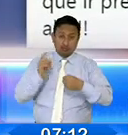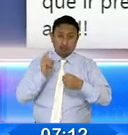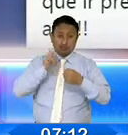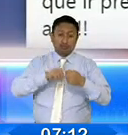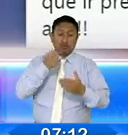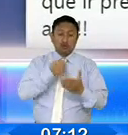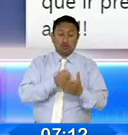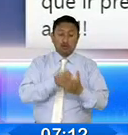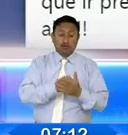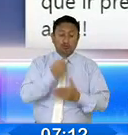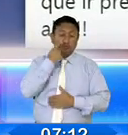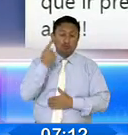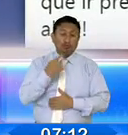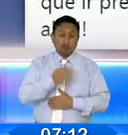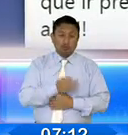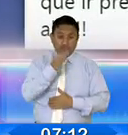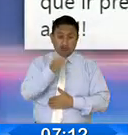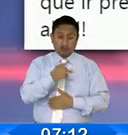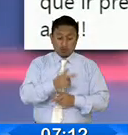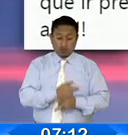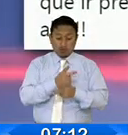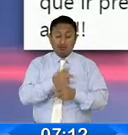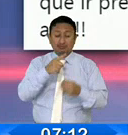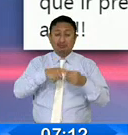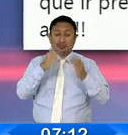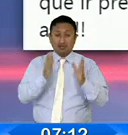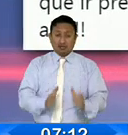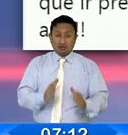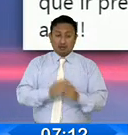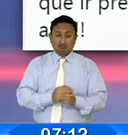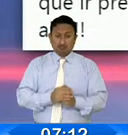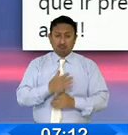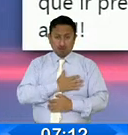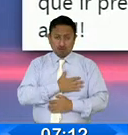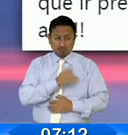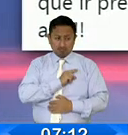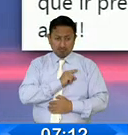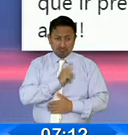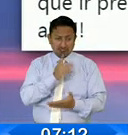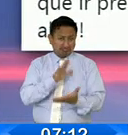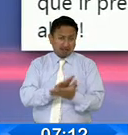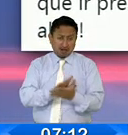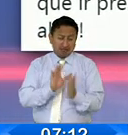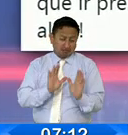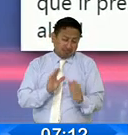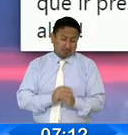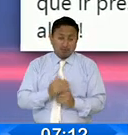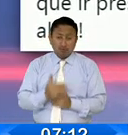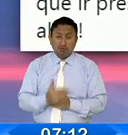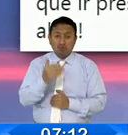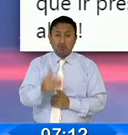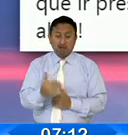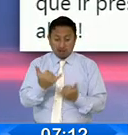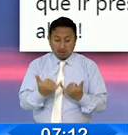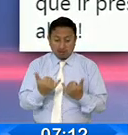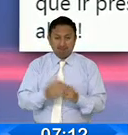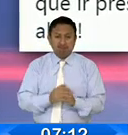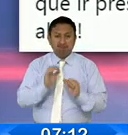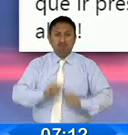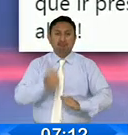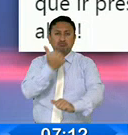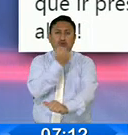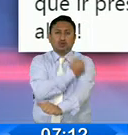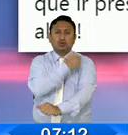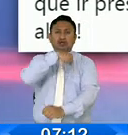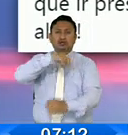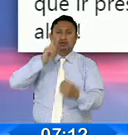COVID que protegieron a los quiteños. Tengo la conciencia tranquila. Nuestro siguiente paso, conseguir vacunas para Quito. Si tengo